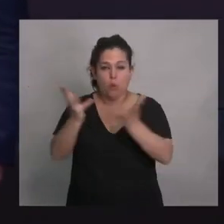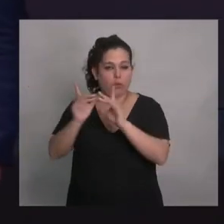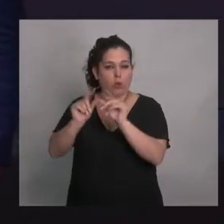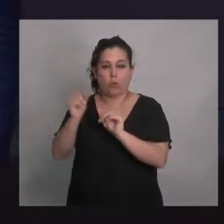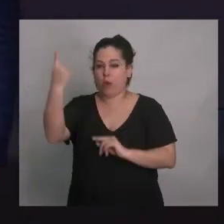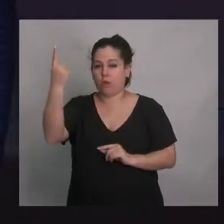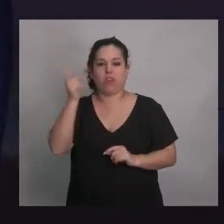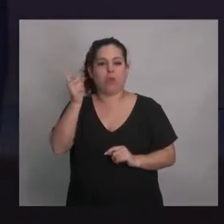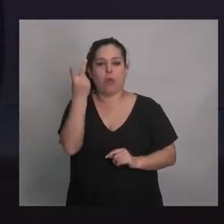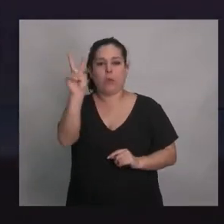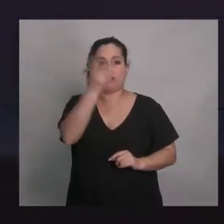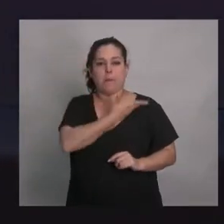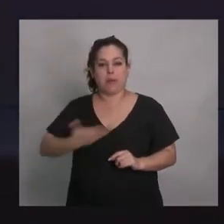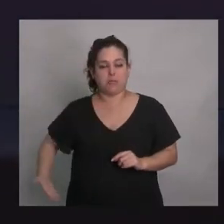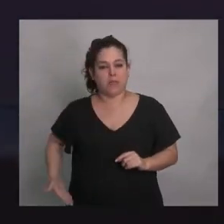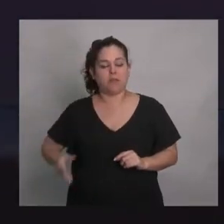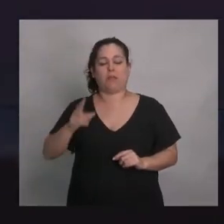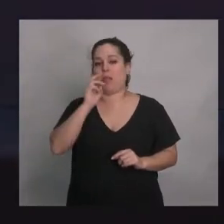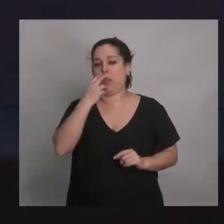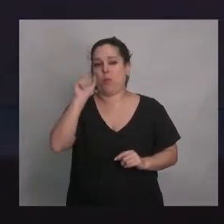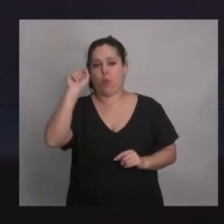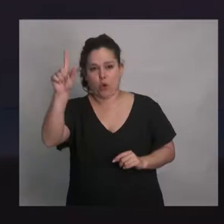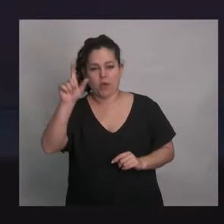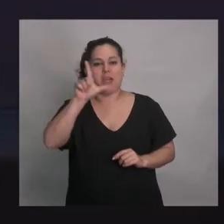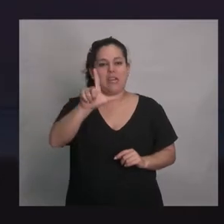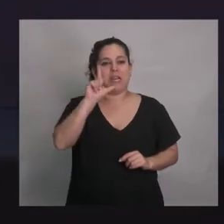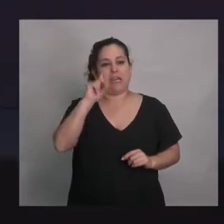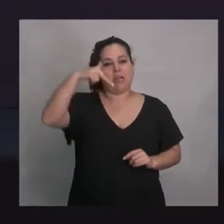vicepresidente de bolivia álvaro garcía linera